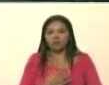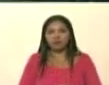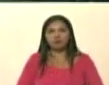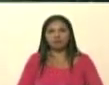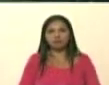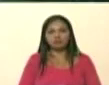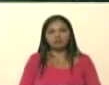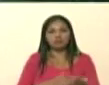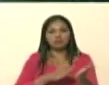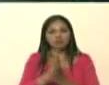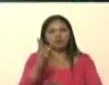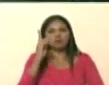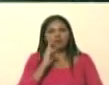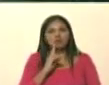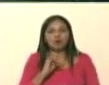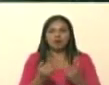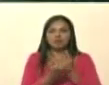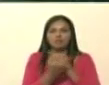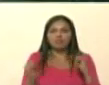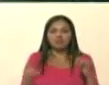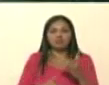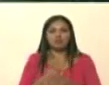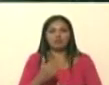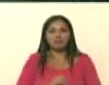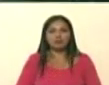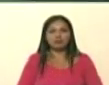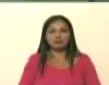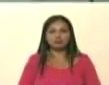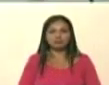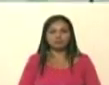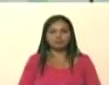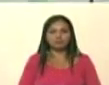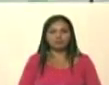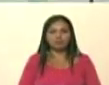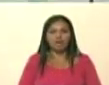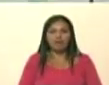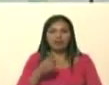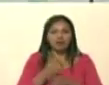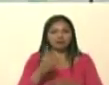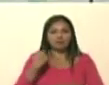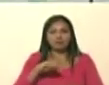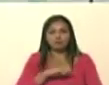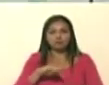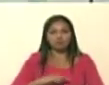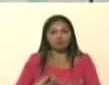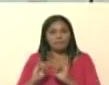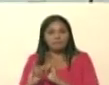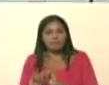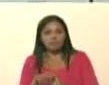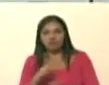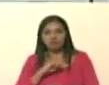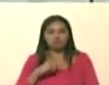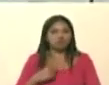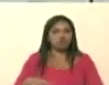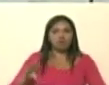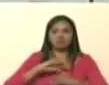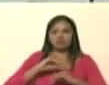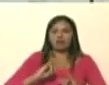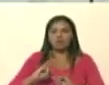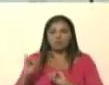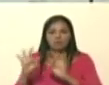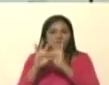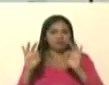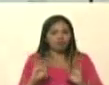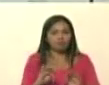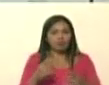sobre bolívar sobre la independencia sobre los toreros también es un reto que tenemos y tenemos que asumir mientras